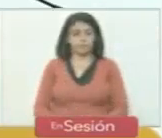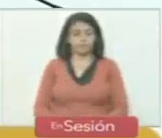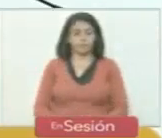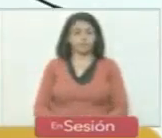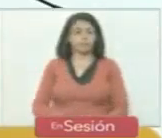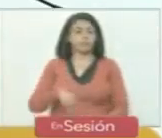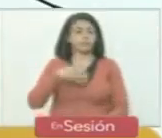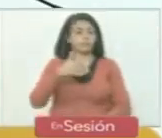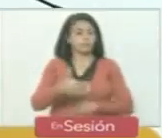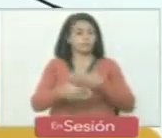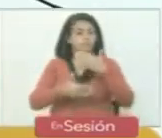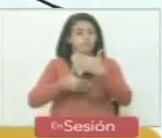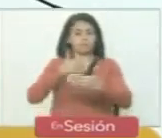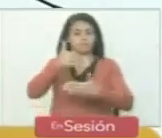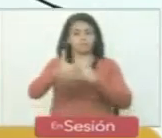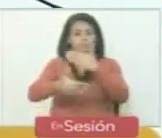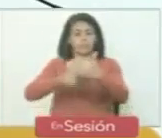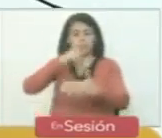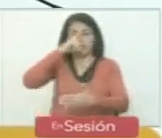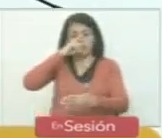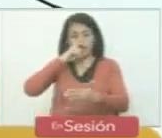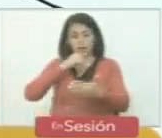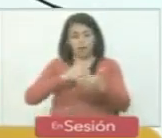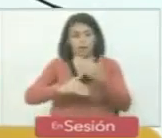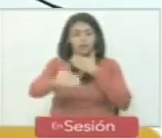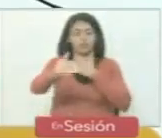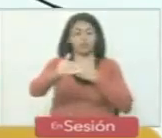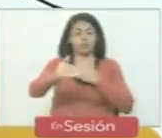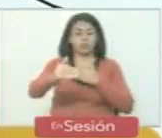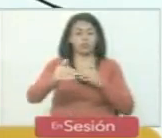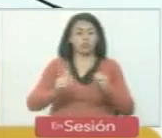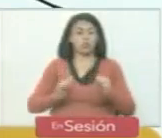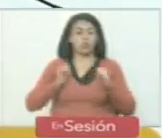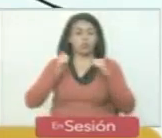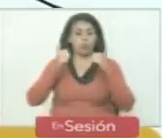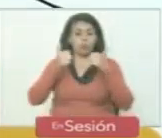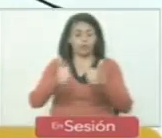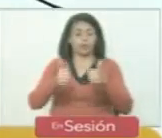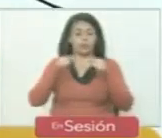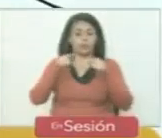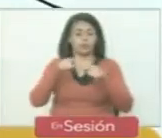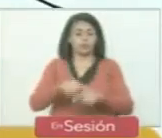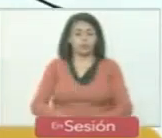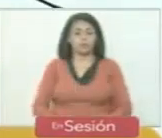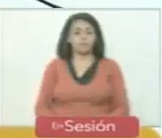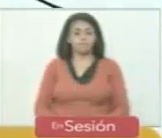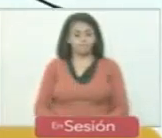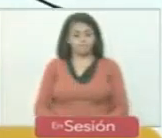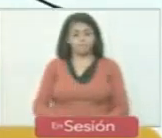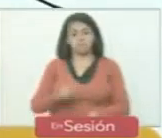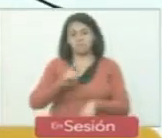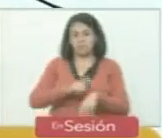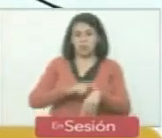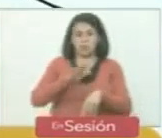Transcurren los años y entramos en la época